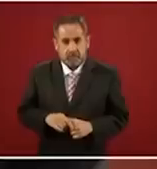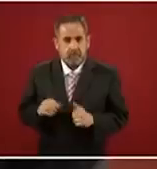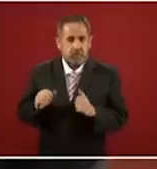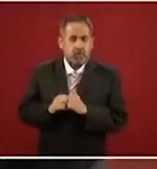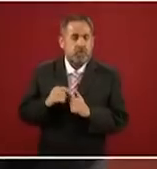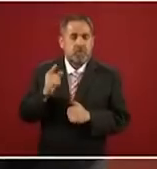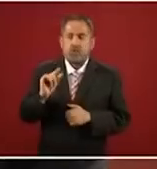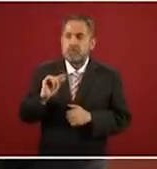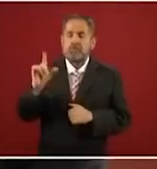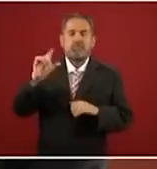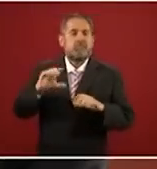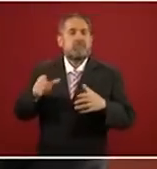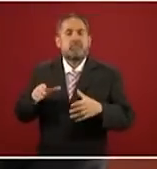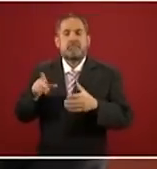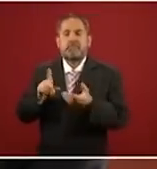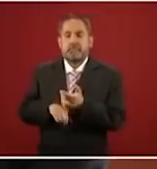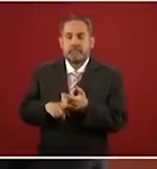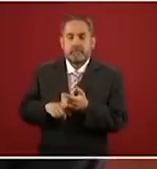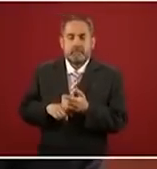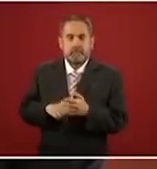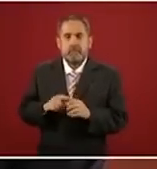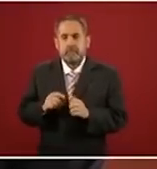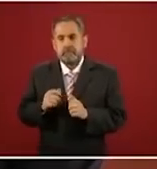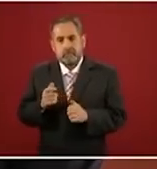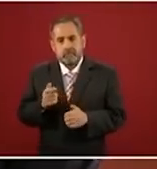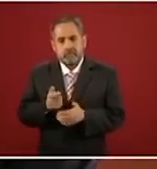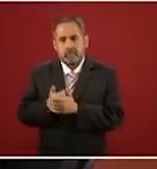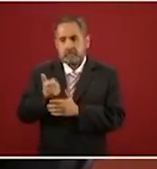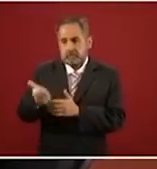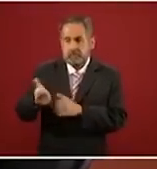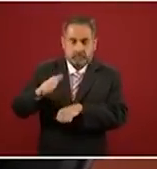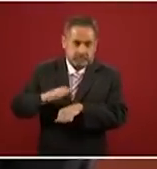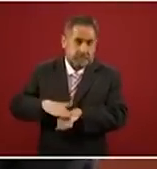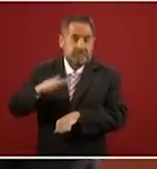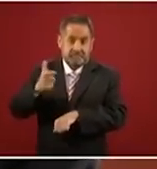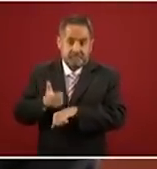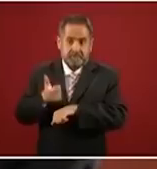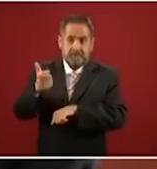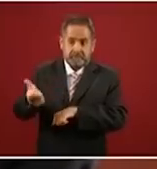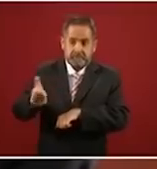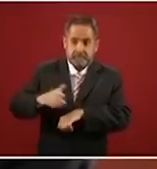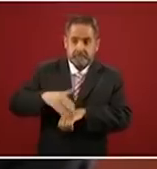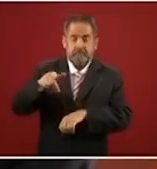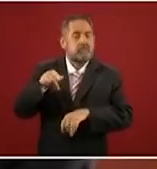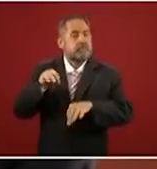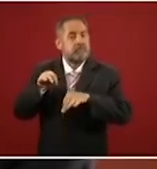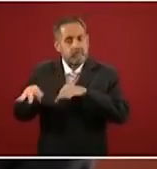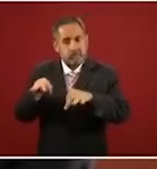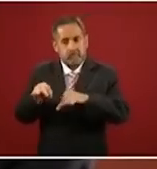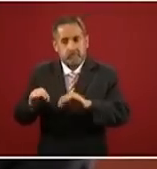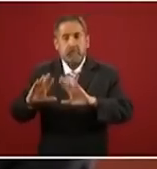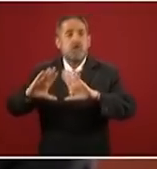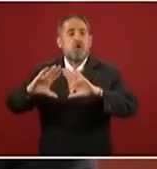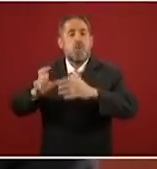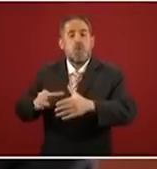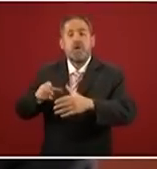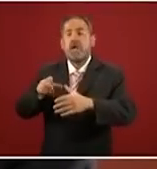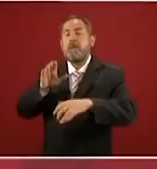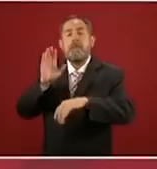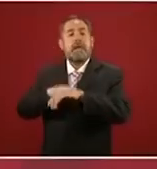distintivo se le va a pagar más a los médicos que trabajen en las comunidades